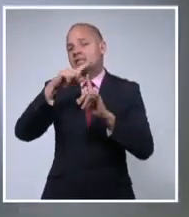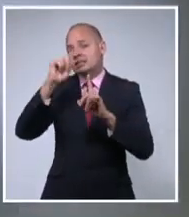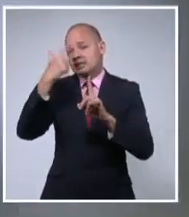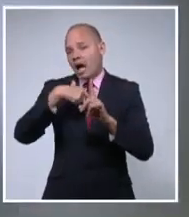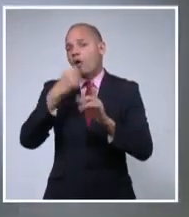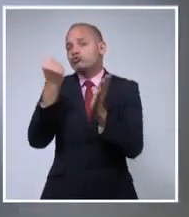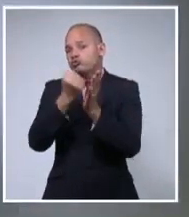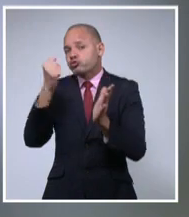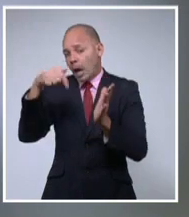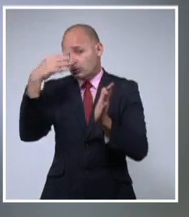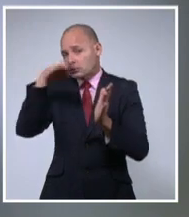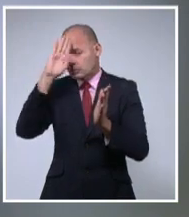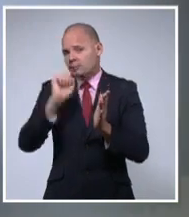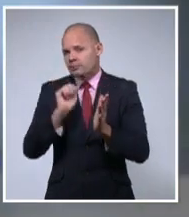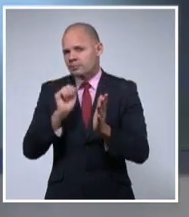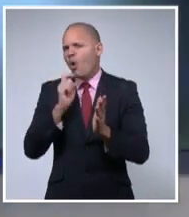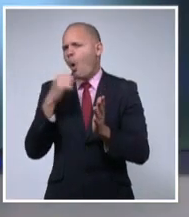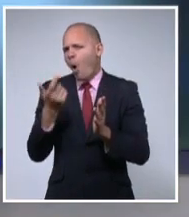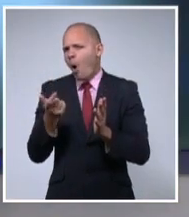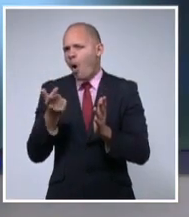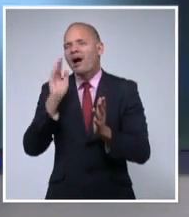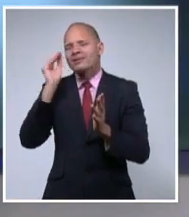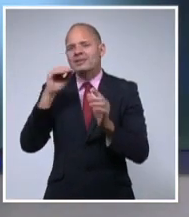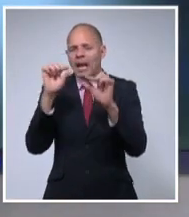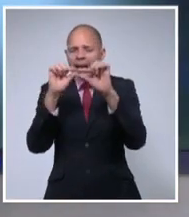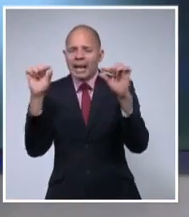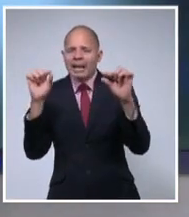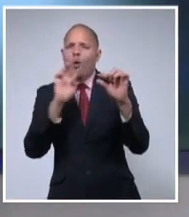accede, ¿de qué manera? Bueno, con la dirección